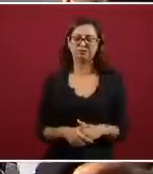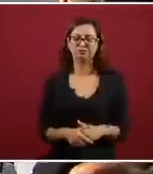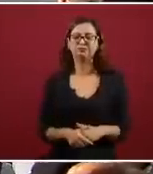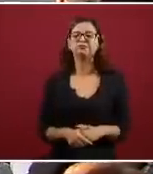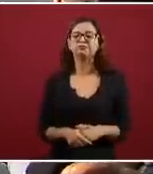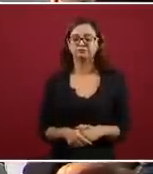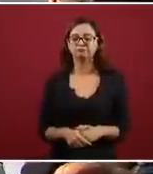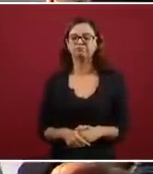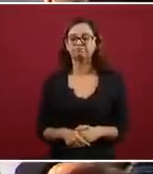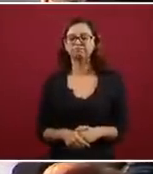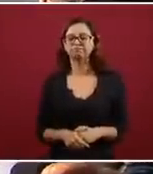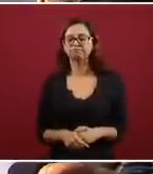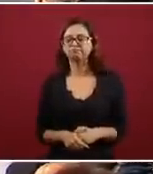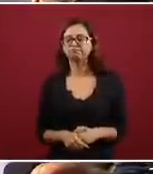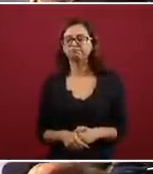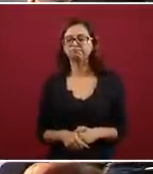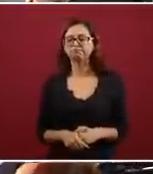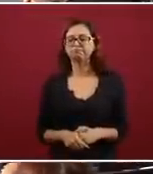Sí.